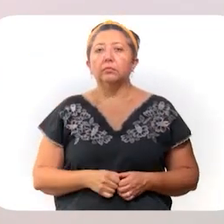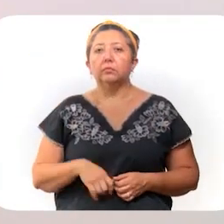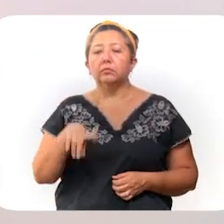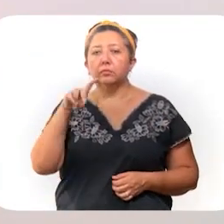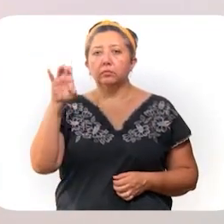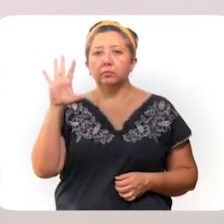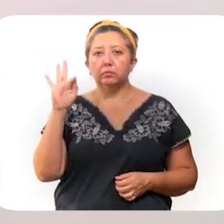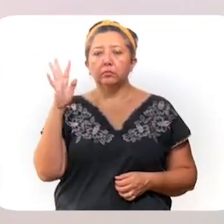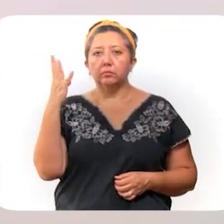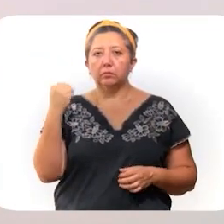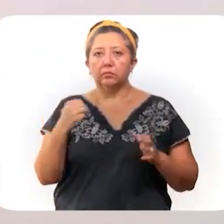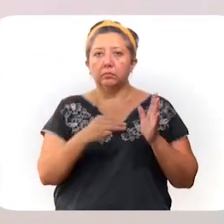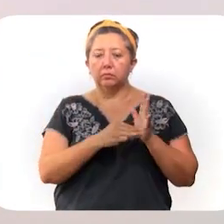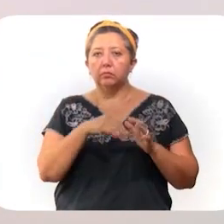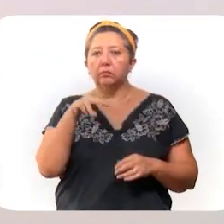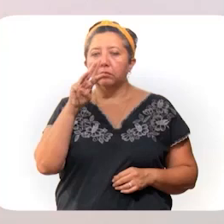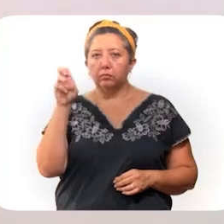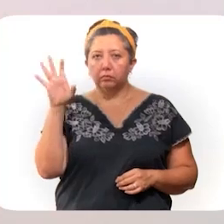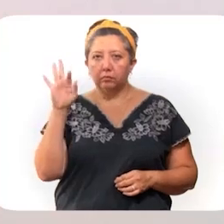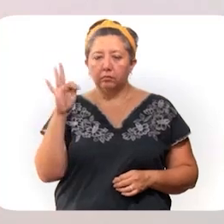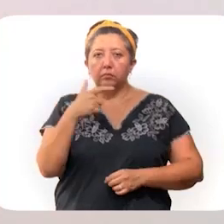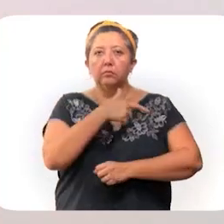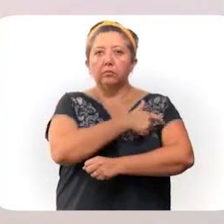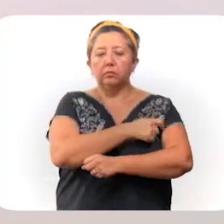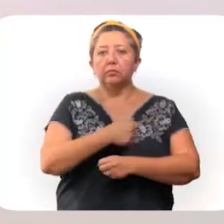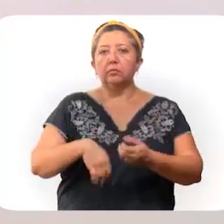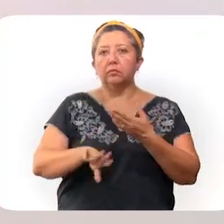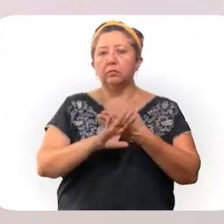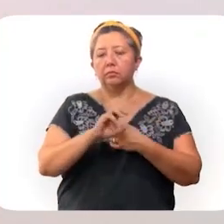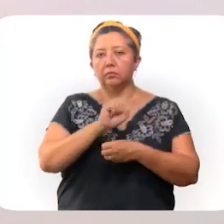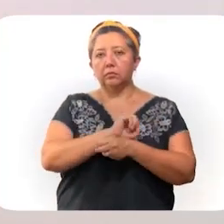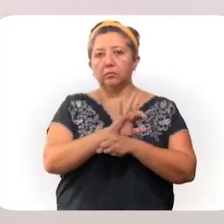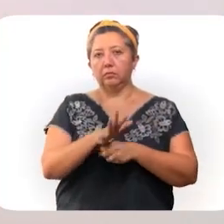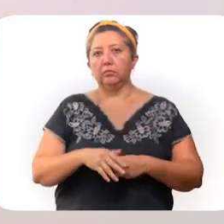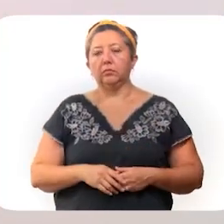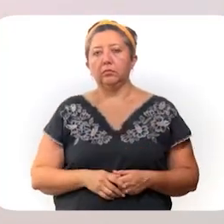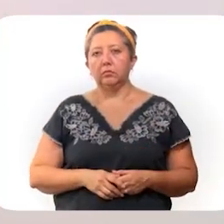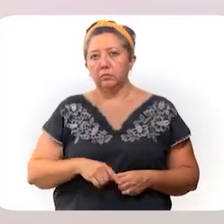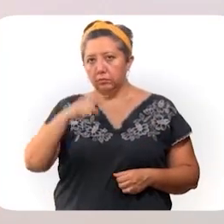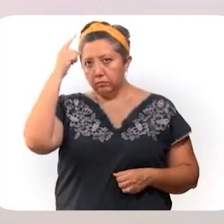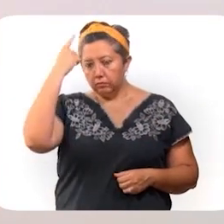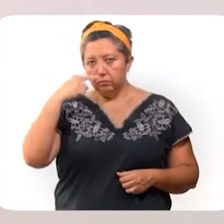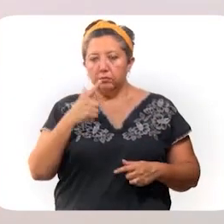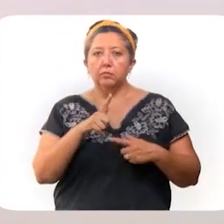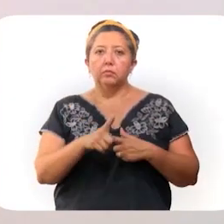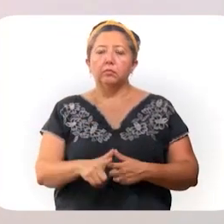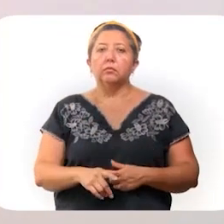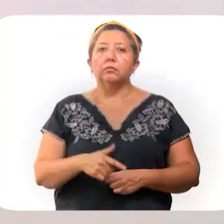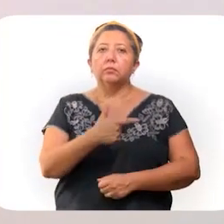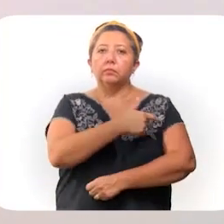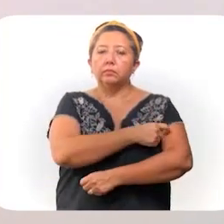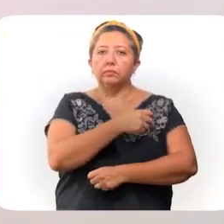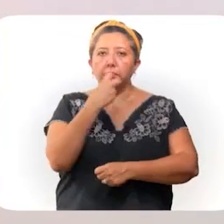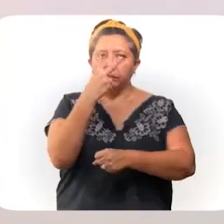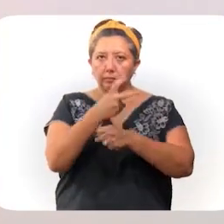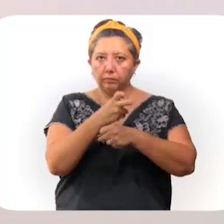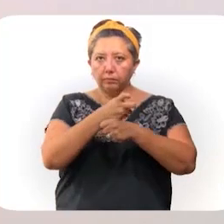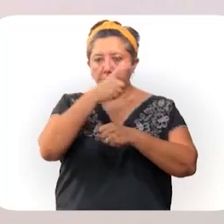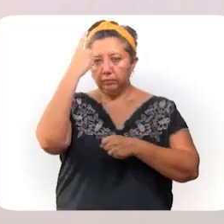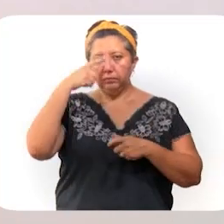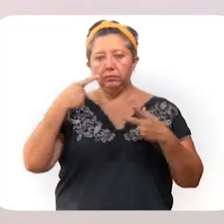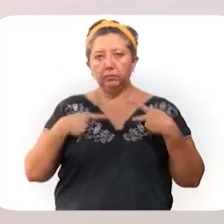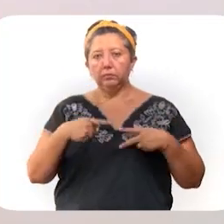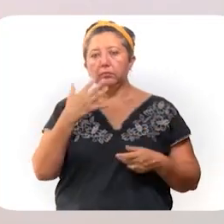de 149.340 vacunas contra el coronavirus para continuar con la aplicación de la segunda dosis